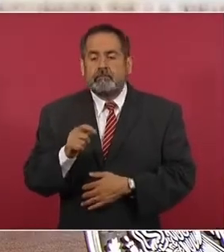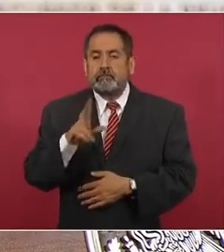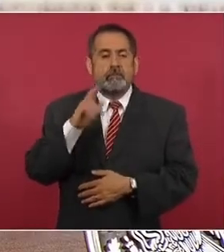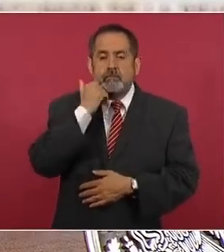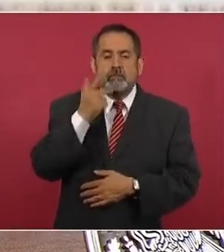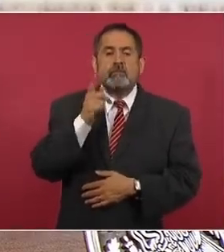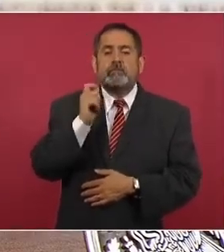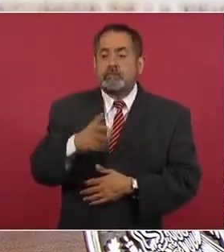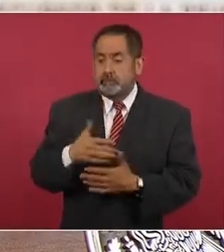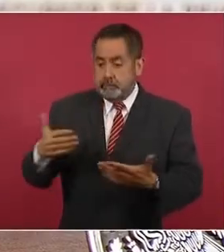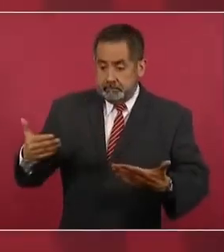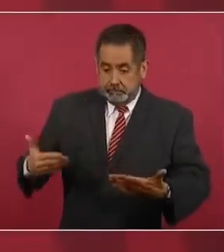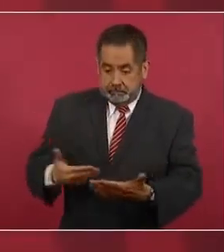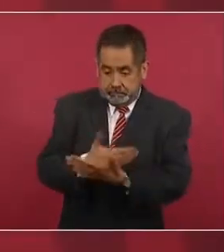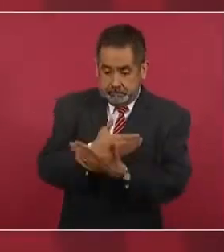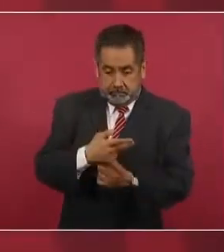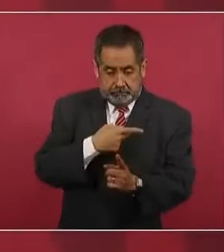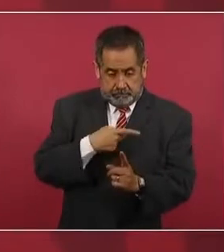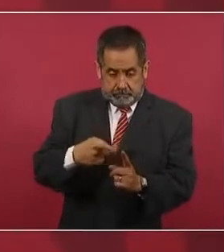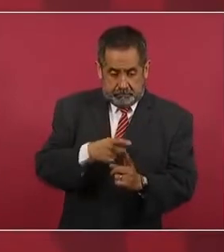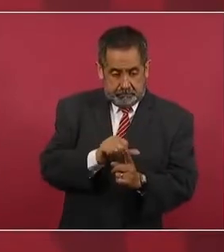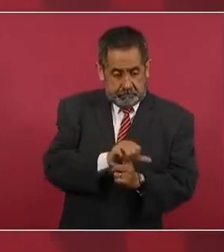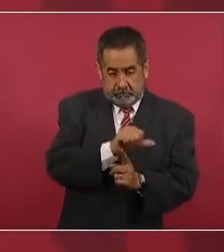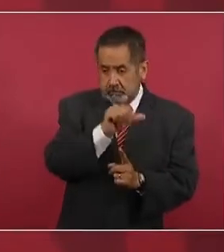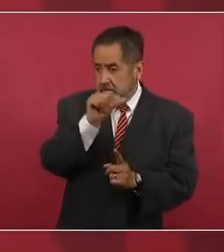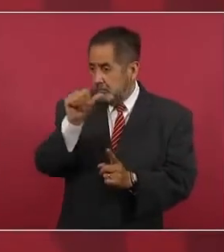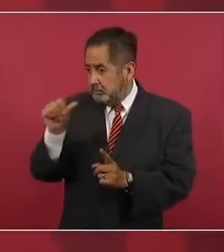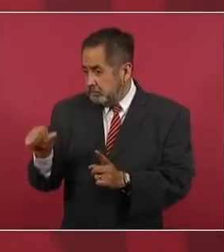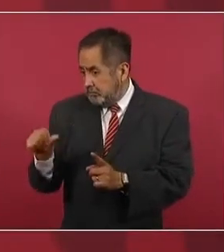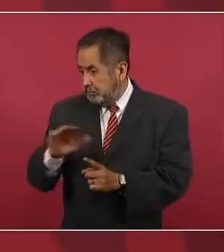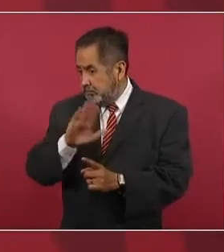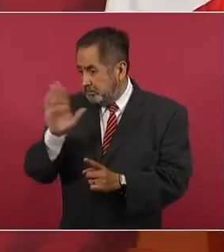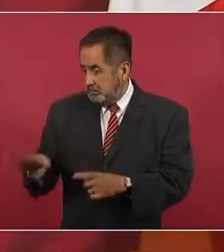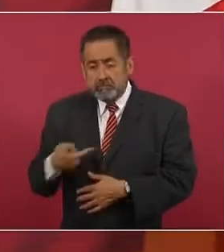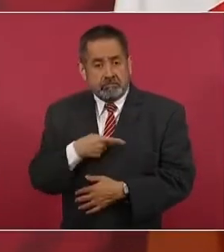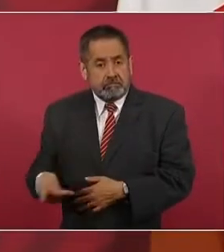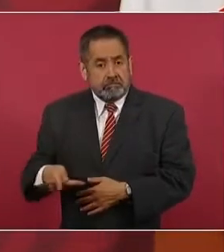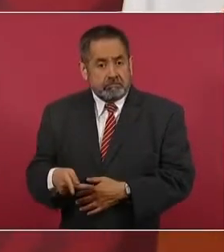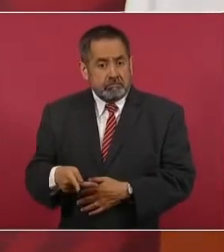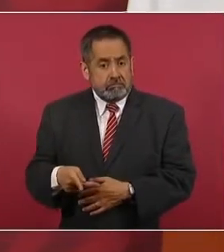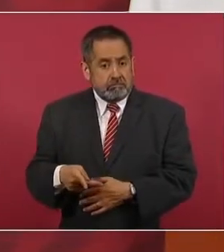nace pobre muera pobre,